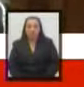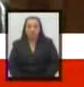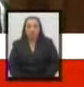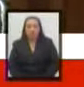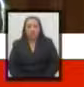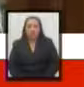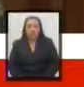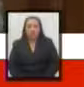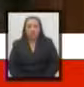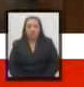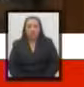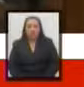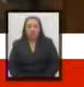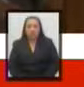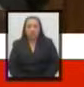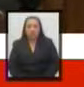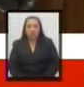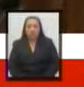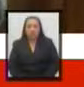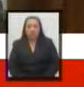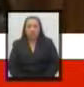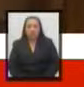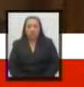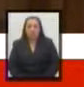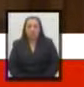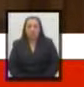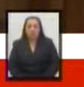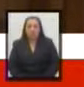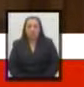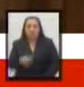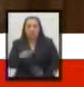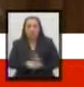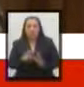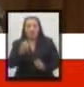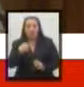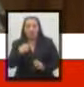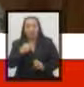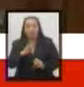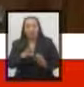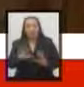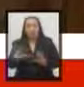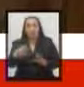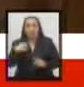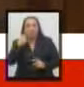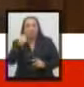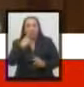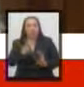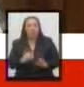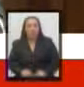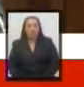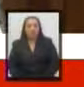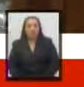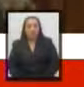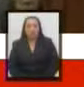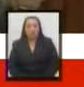visibilizar. Bueno, si tú puedes decir todo lo que has dicho es porque este es menos machista que Colombia. Pero yo en Colombia voy piano porque me los conozco. Muy bien.